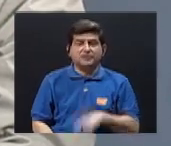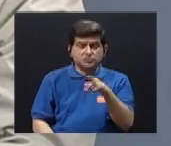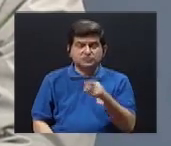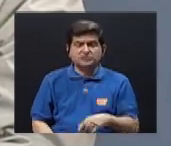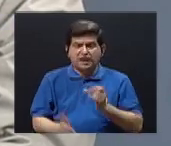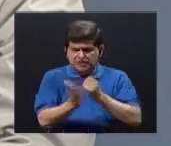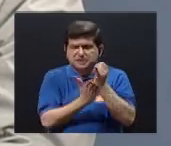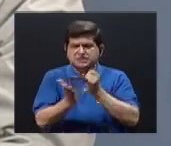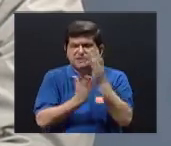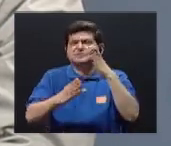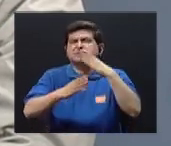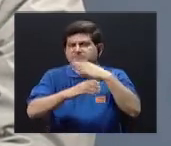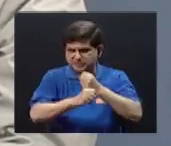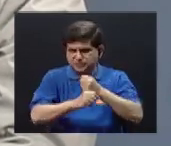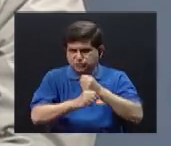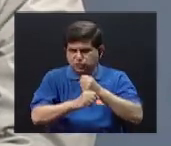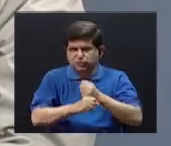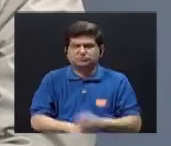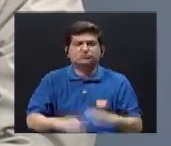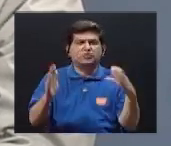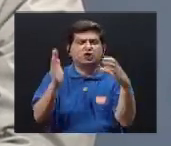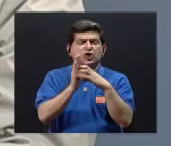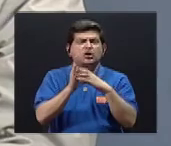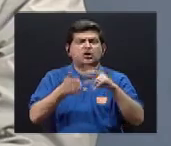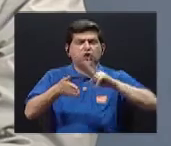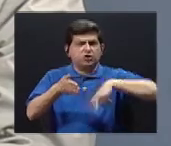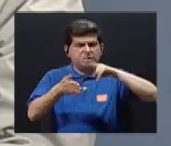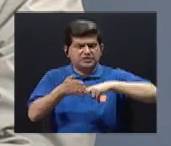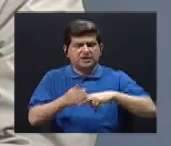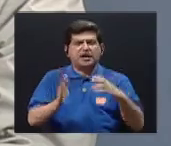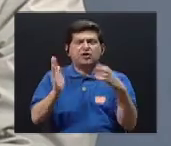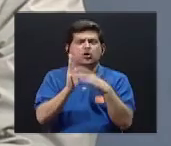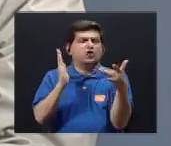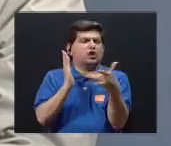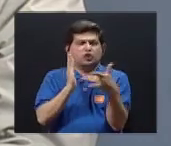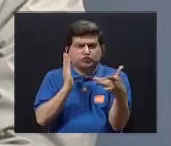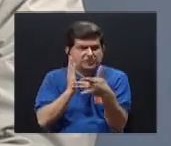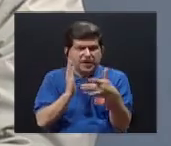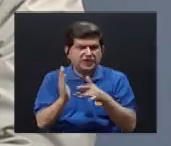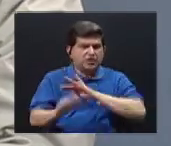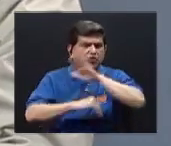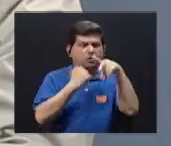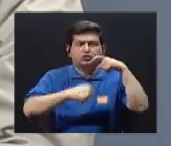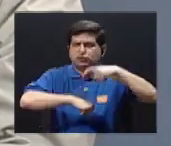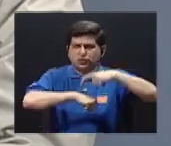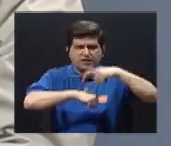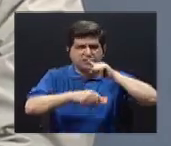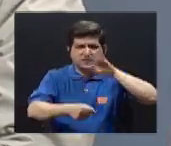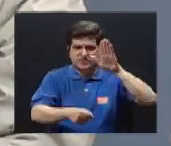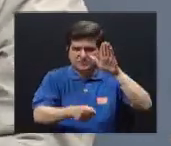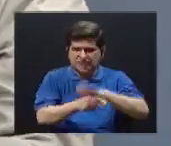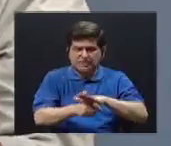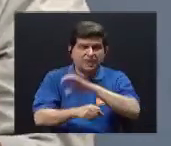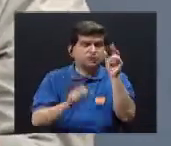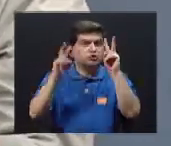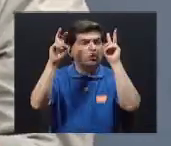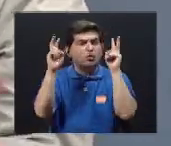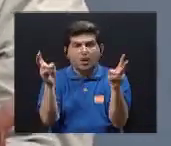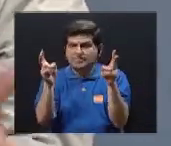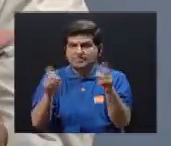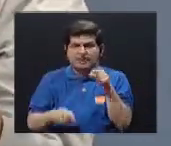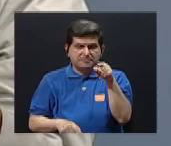una investigación, un guión literario, un guión técnico, en fin, siguieron todas las etapas, o el